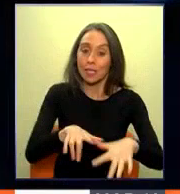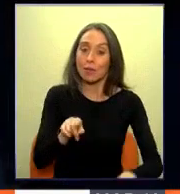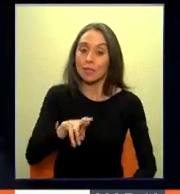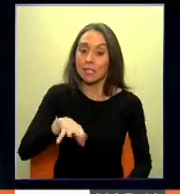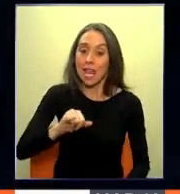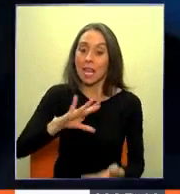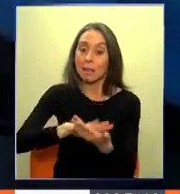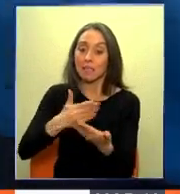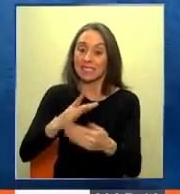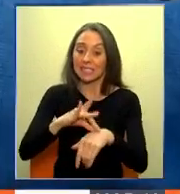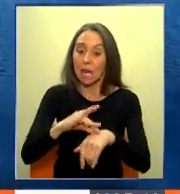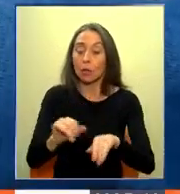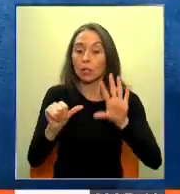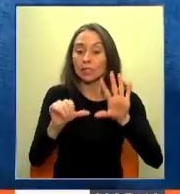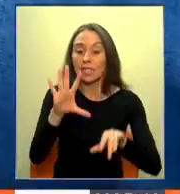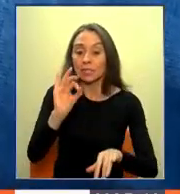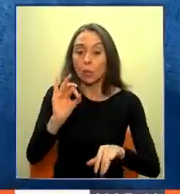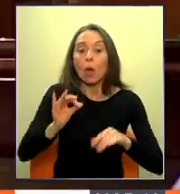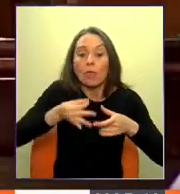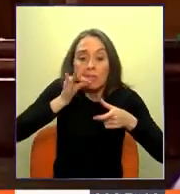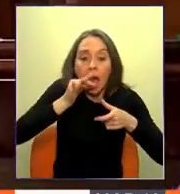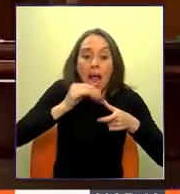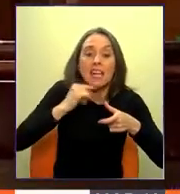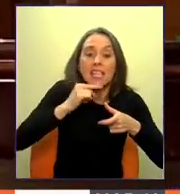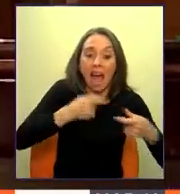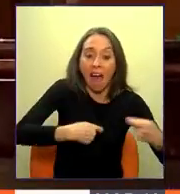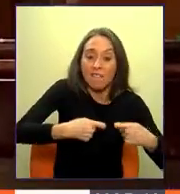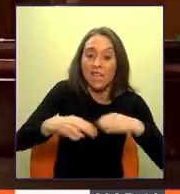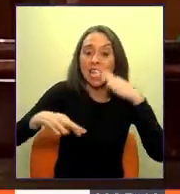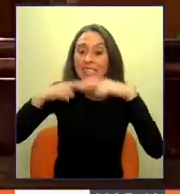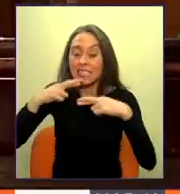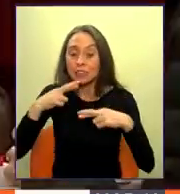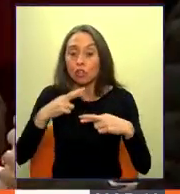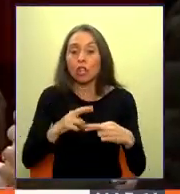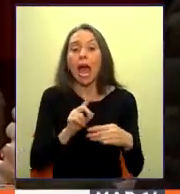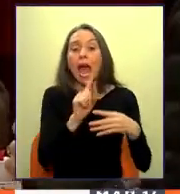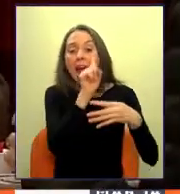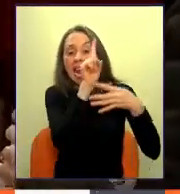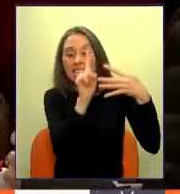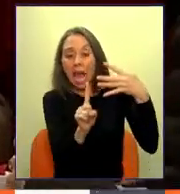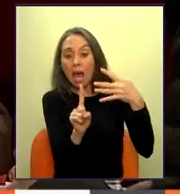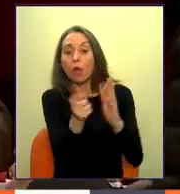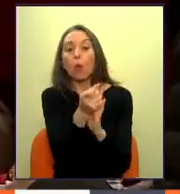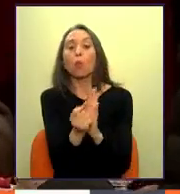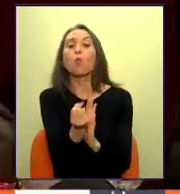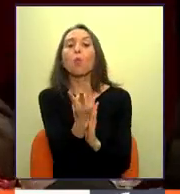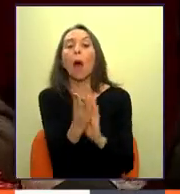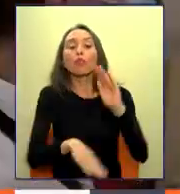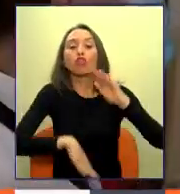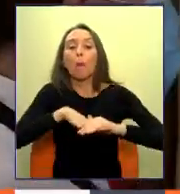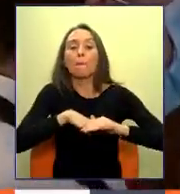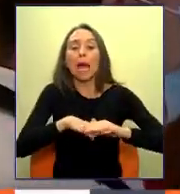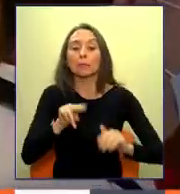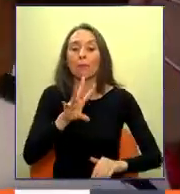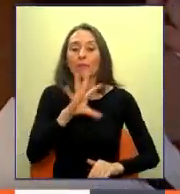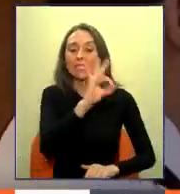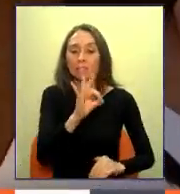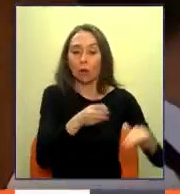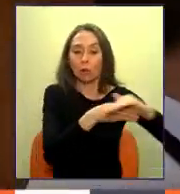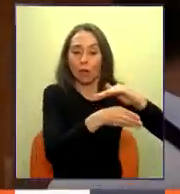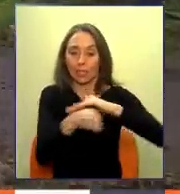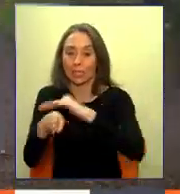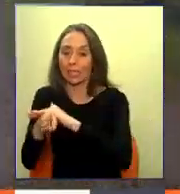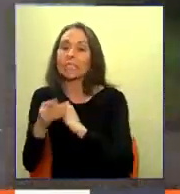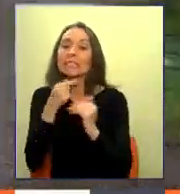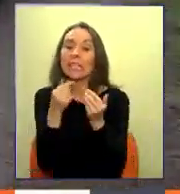un registro de 650 cafés y restaurantes. De cada uno se debe calcular el aforo máximo permitido en el caso que quieran abrir